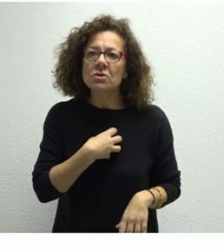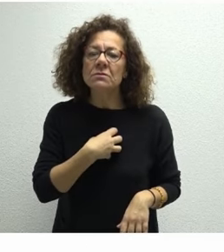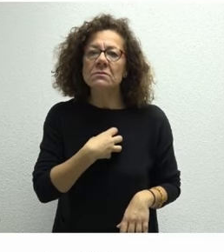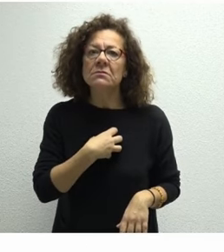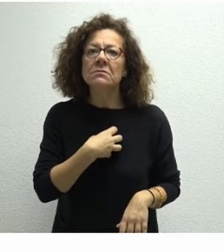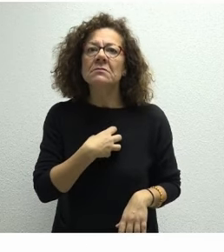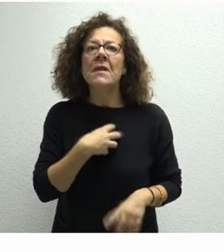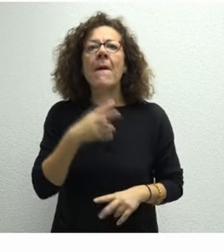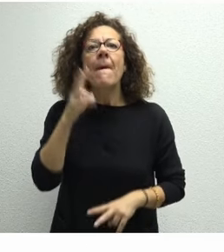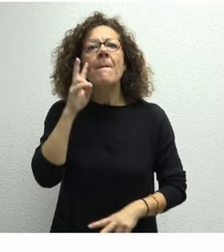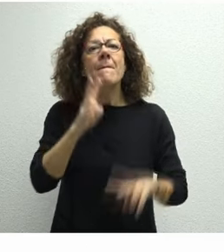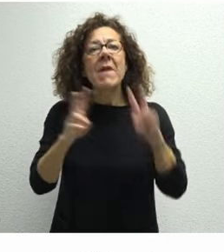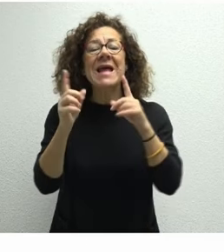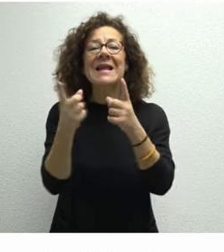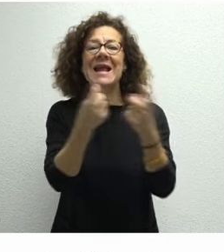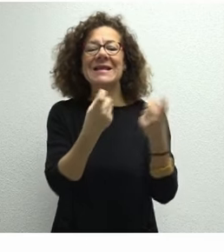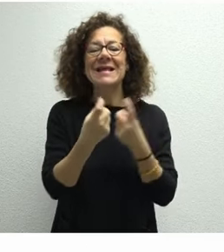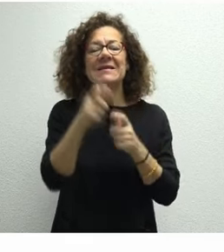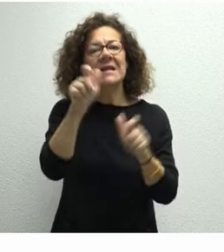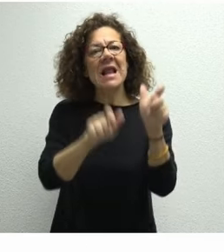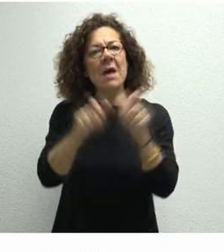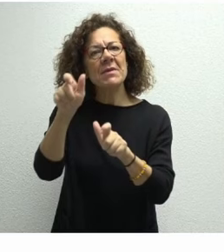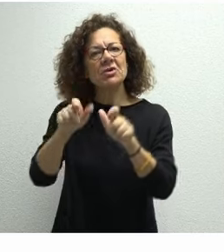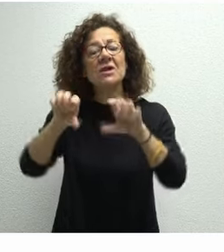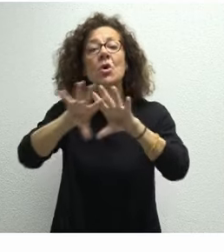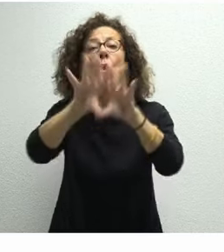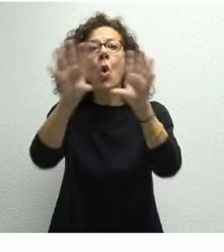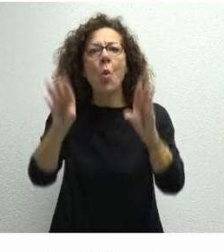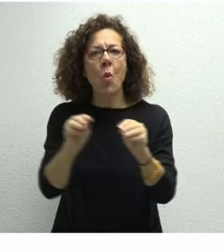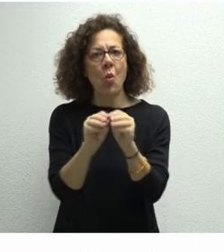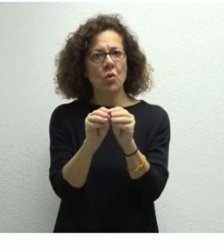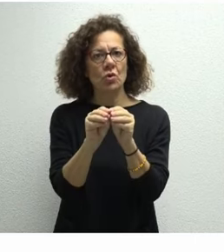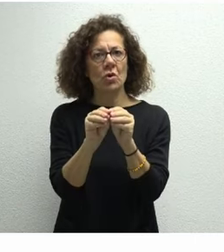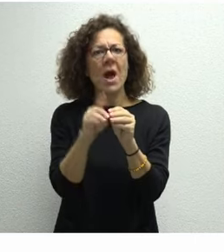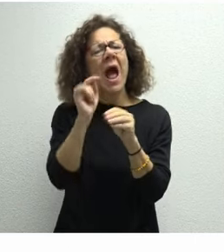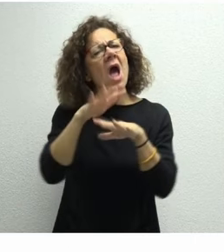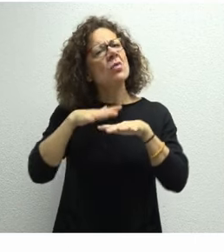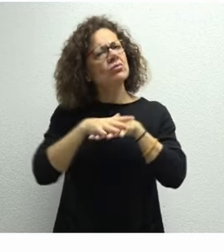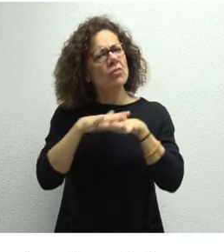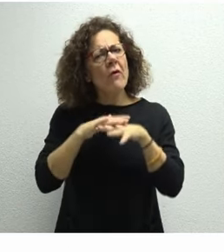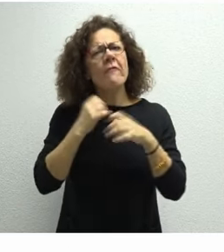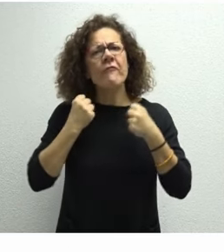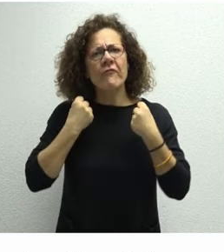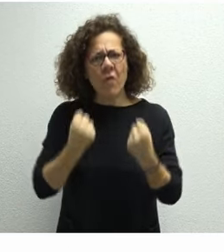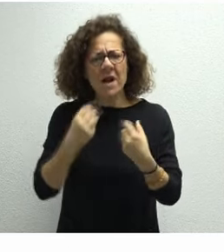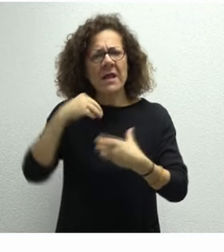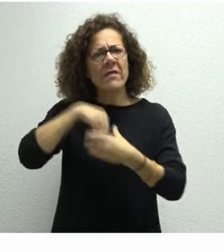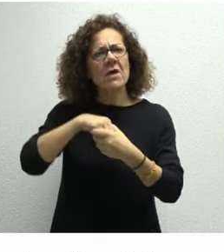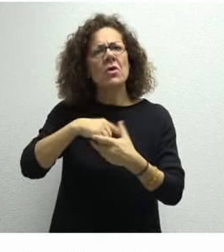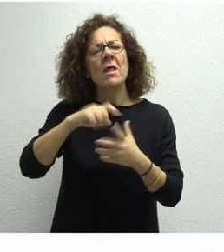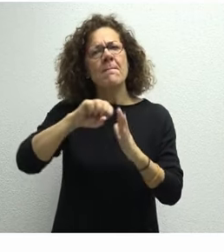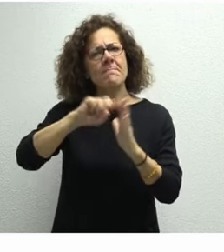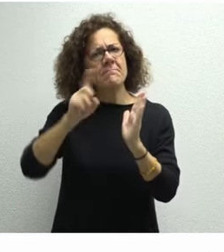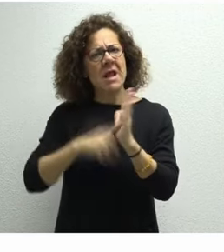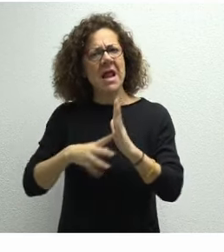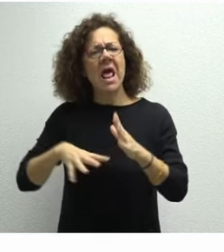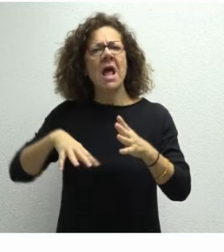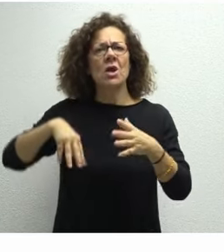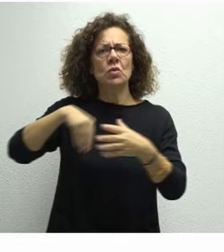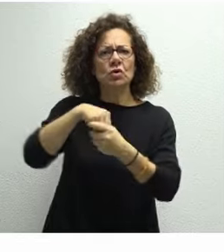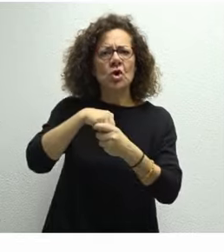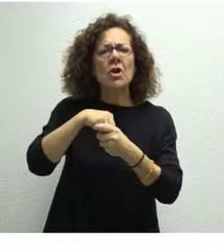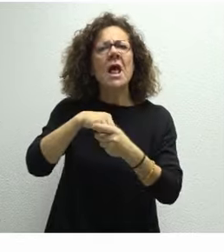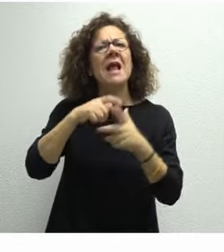ver las necesidades de la persona en su conjunto y hay un sesgo fuerte en plena inclusión en las entidades de la